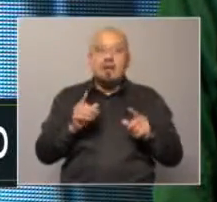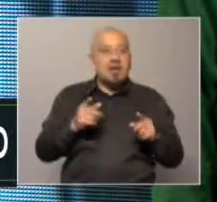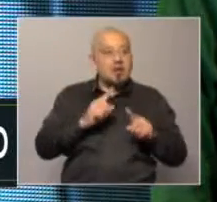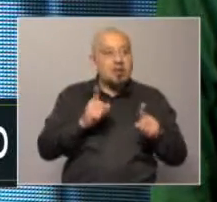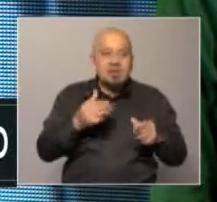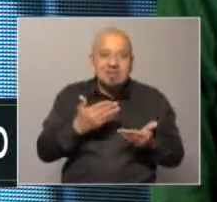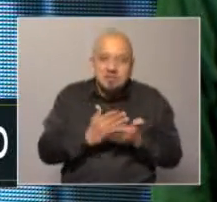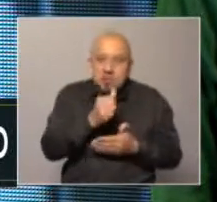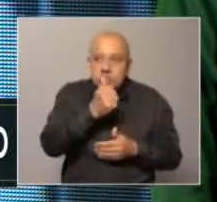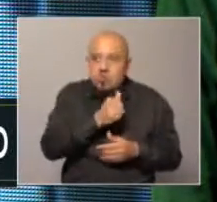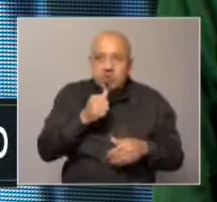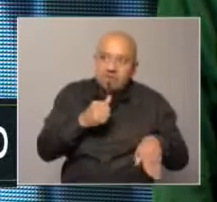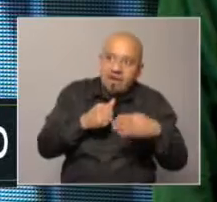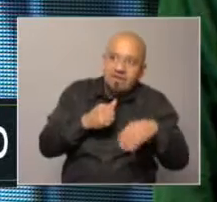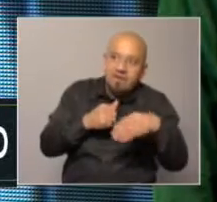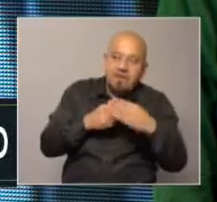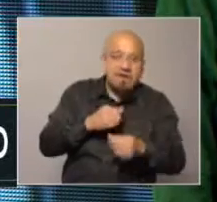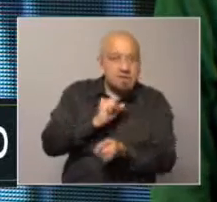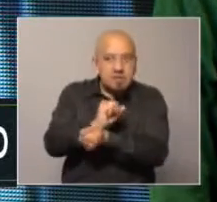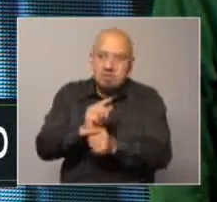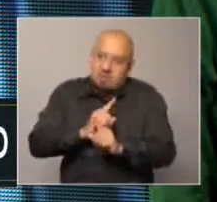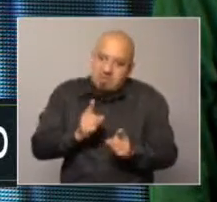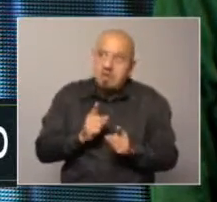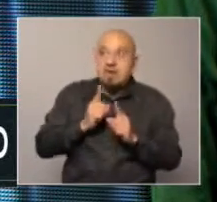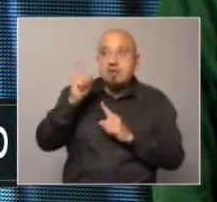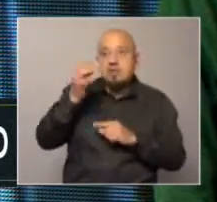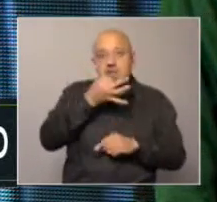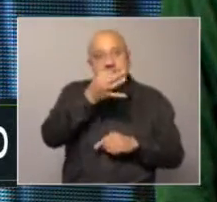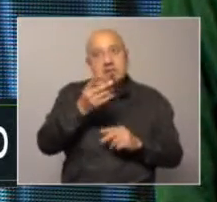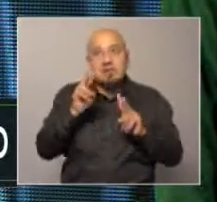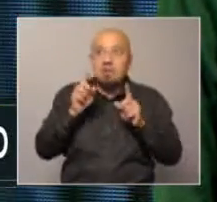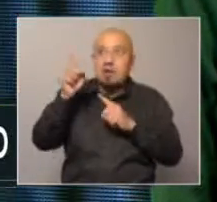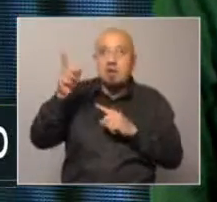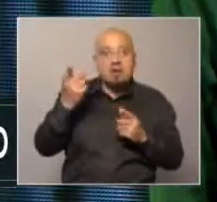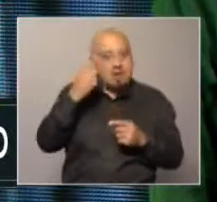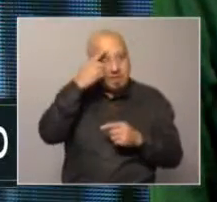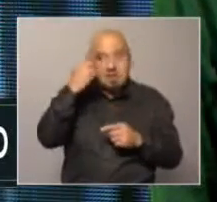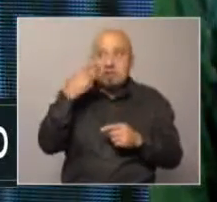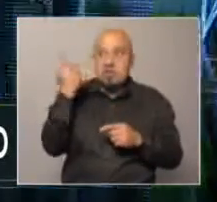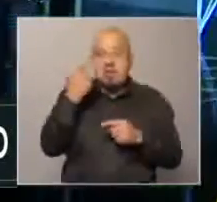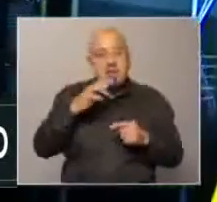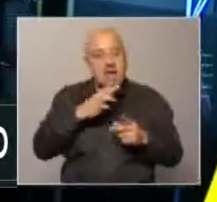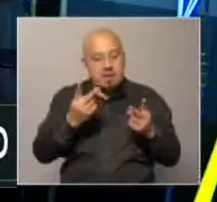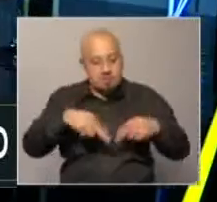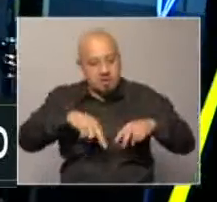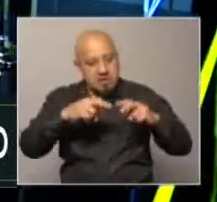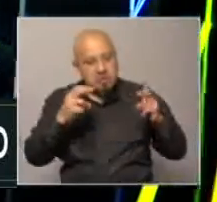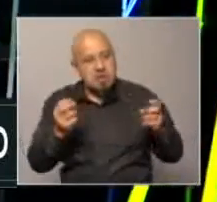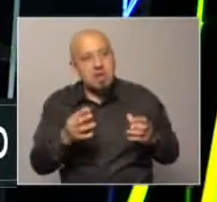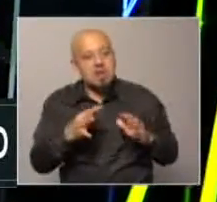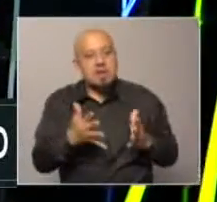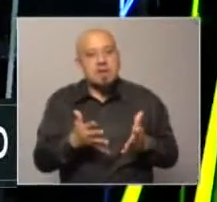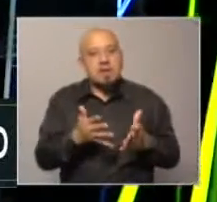de libertad. Eso es lo que nos marcan los acuerdos internacionales, y también hay mucha investigación en eso, sí, en el campo de las